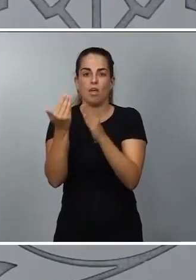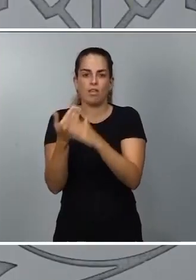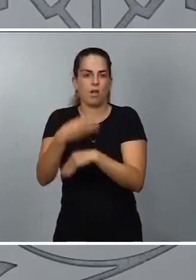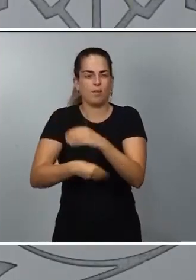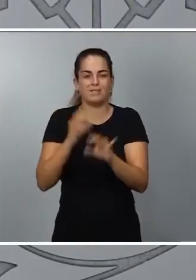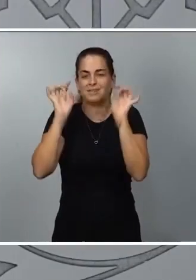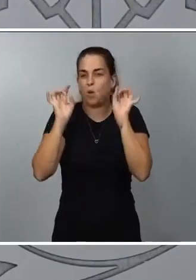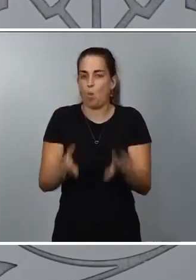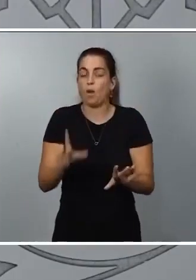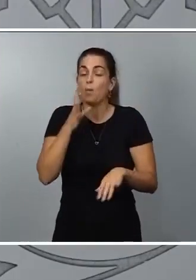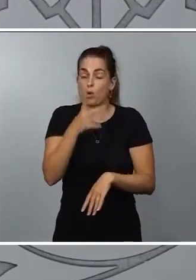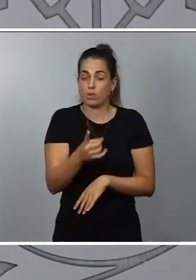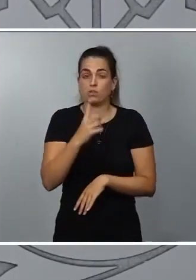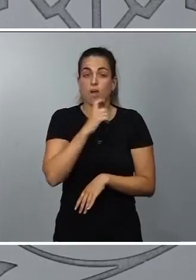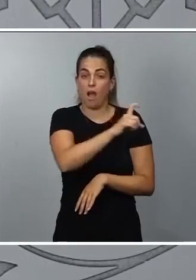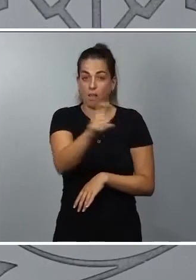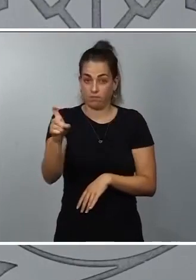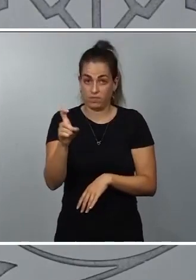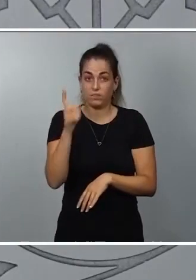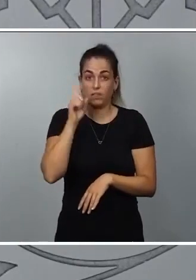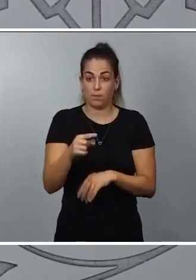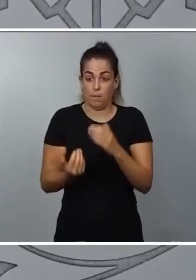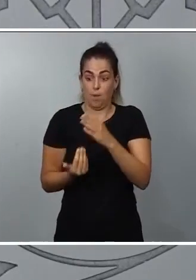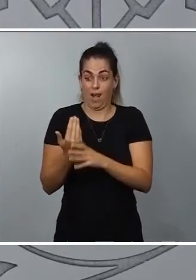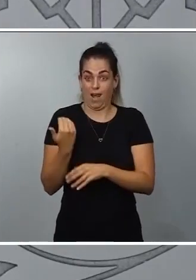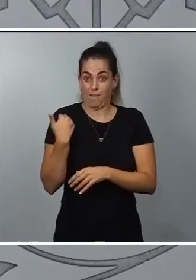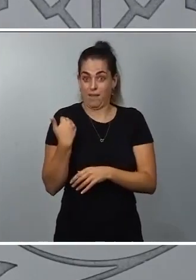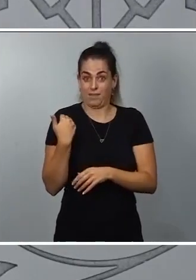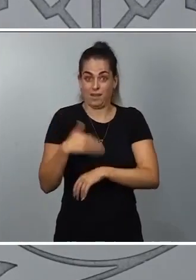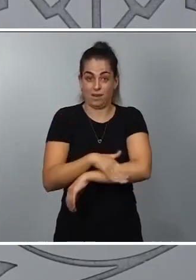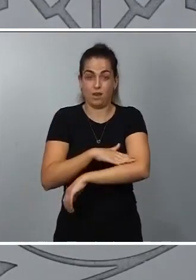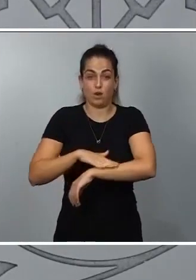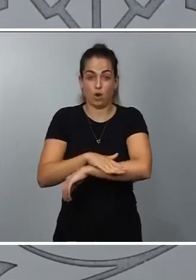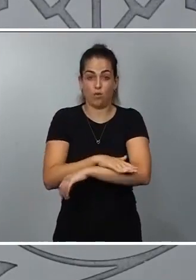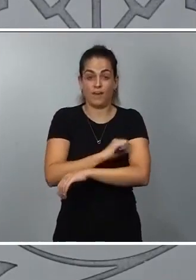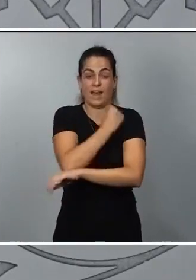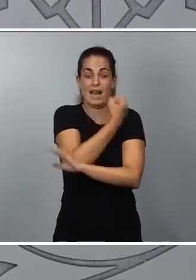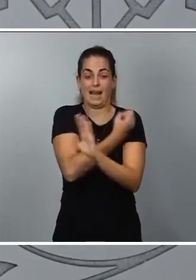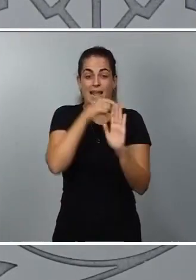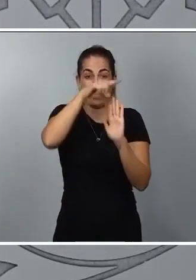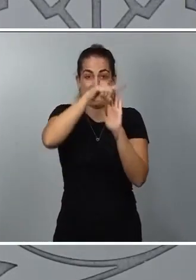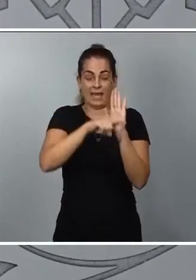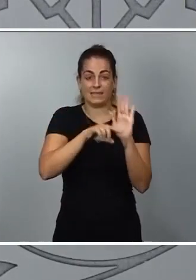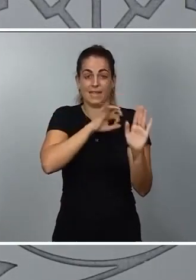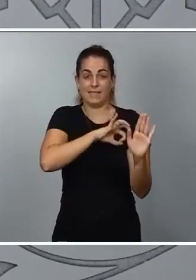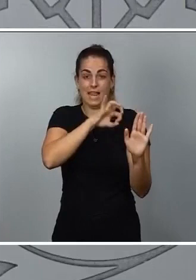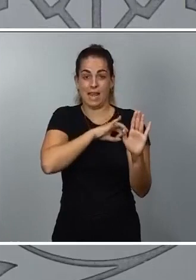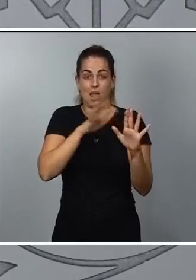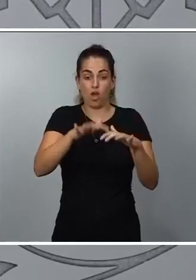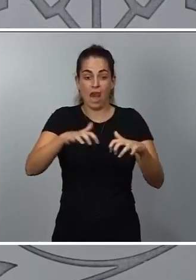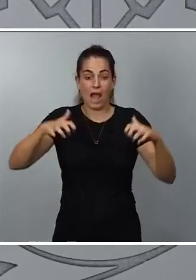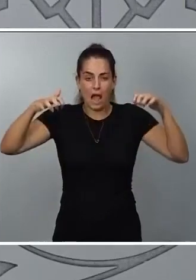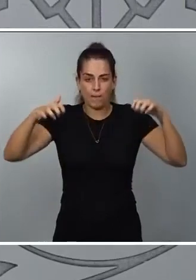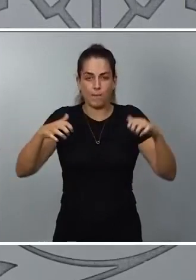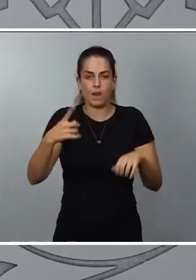anunció que esta misma mañana el gobierno va a registrar en el senado en la cámara alta una petición de comparecencia